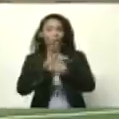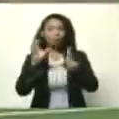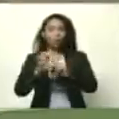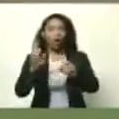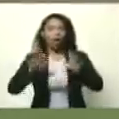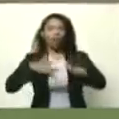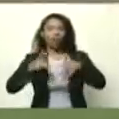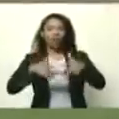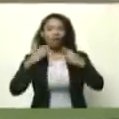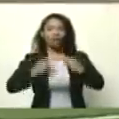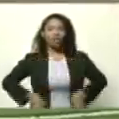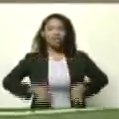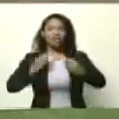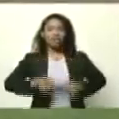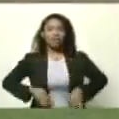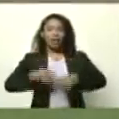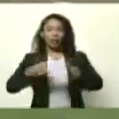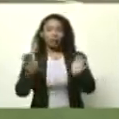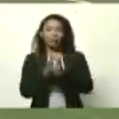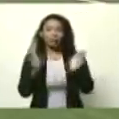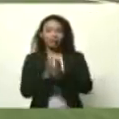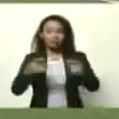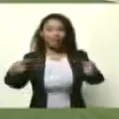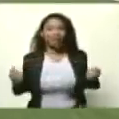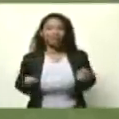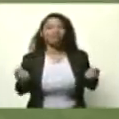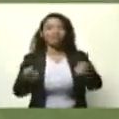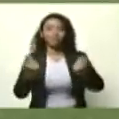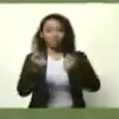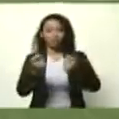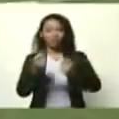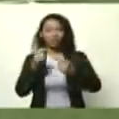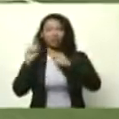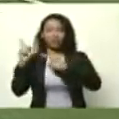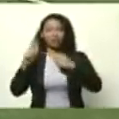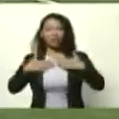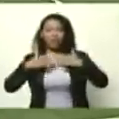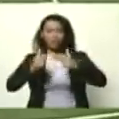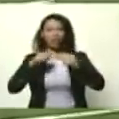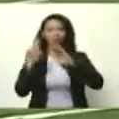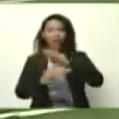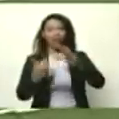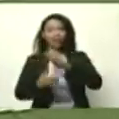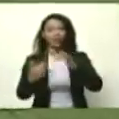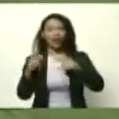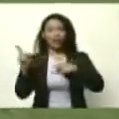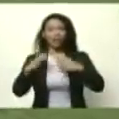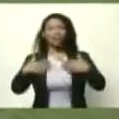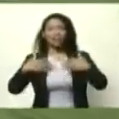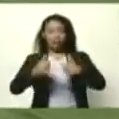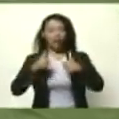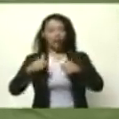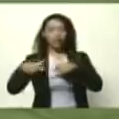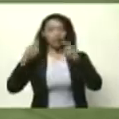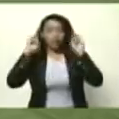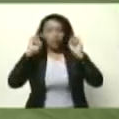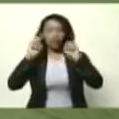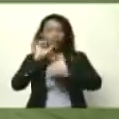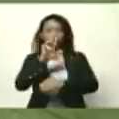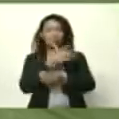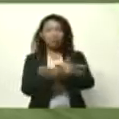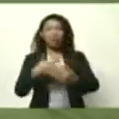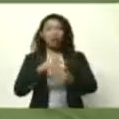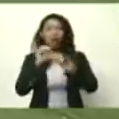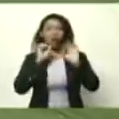de la actividad física, incentivando ese sano, esa sana recreación, ese sano esparcimiento.